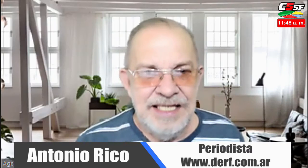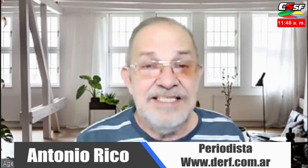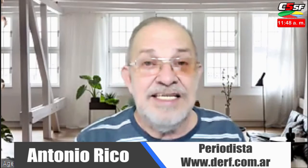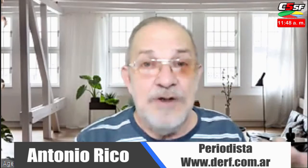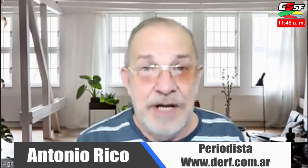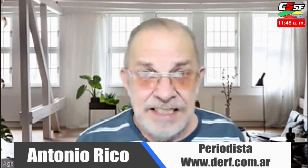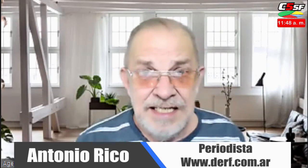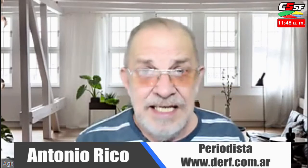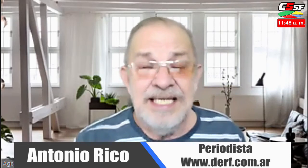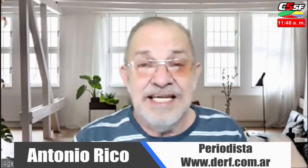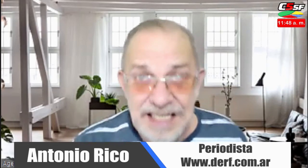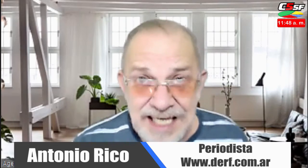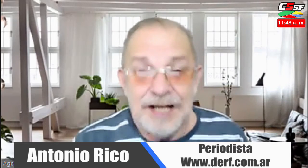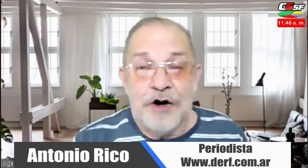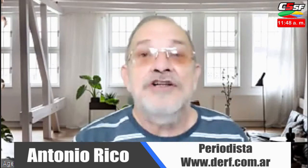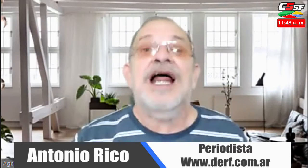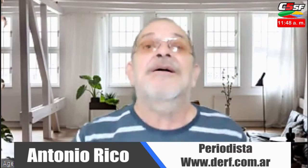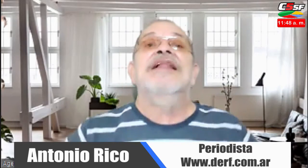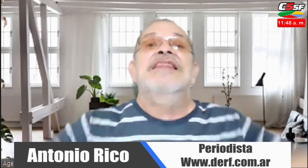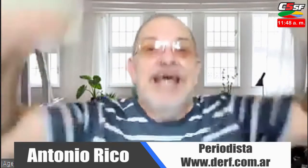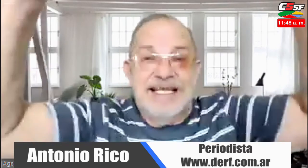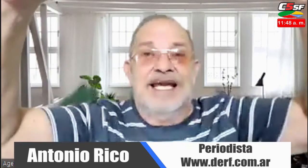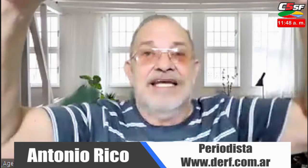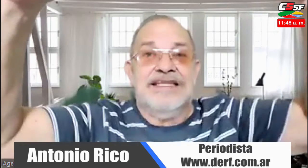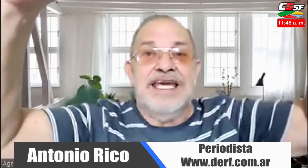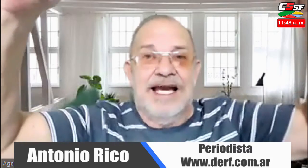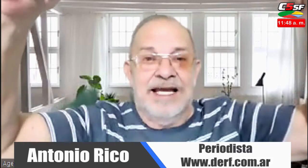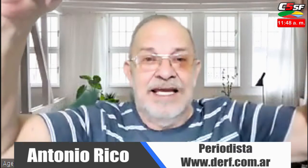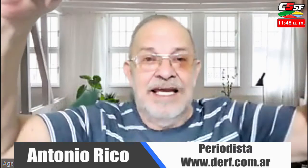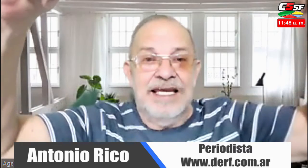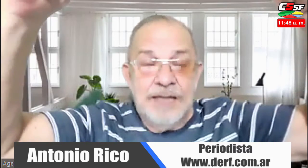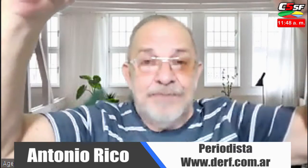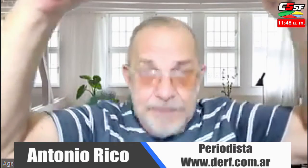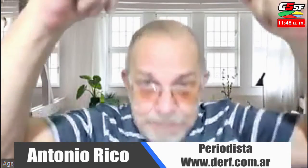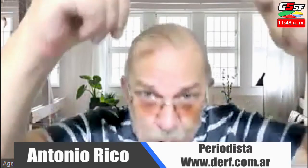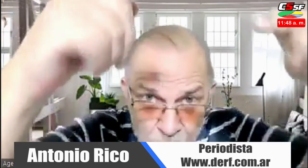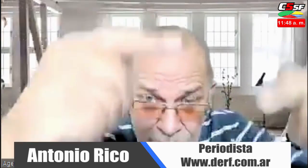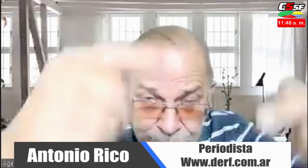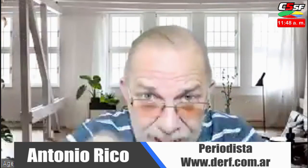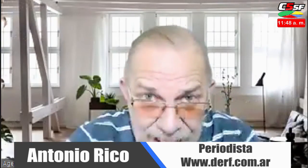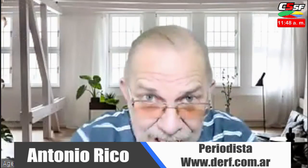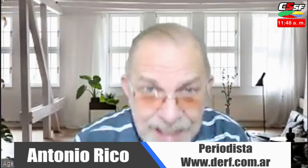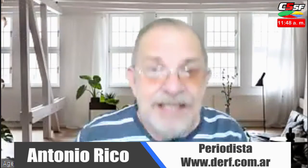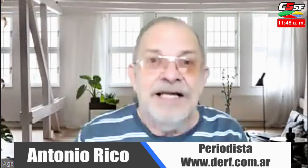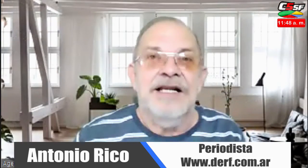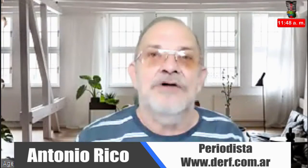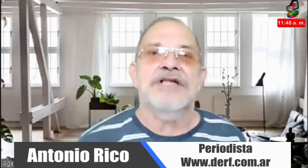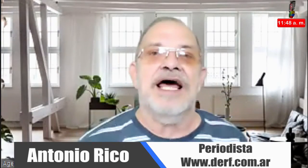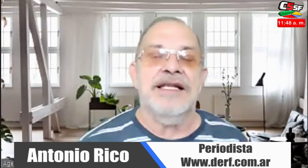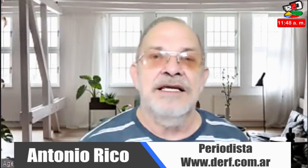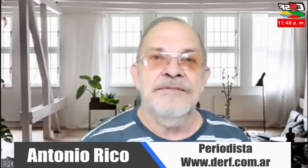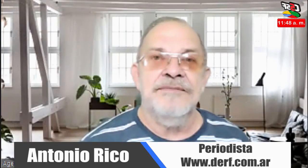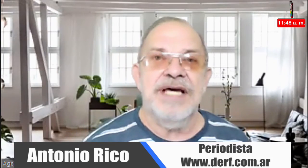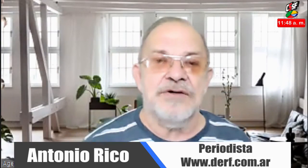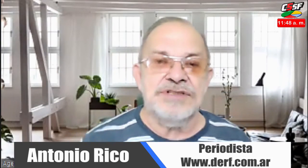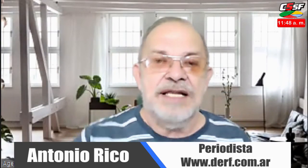rinde si no es que contrabandean de Argentina y después por el Paraná lo